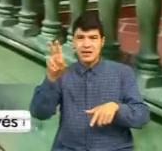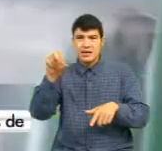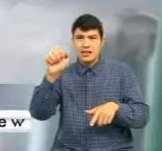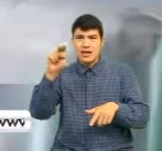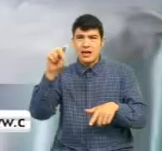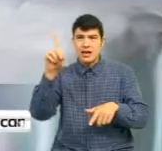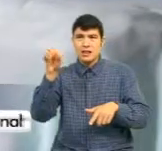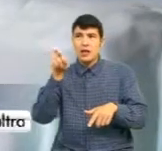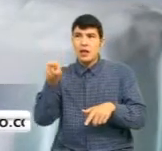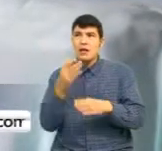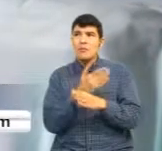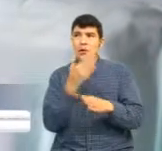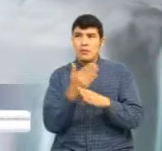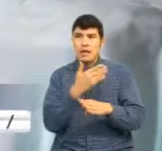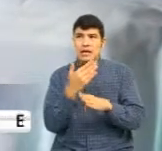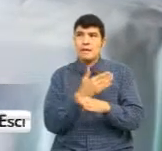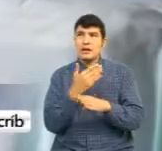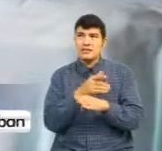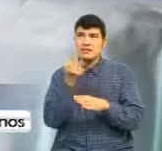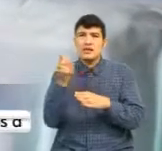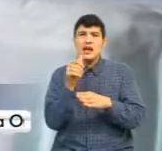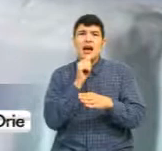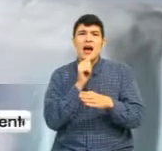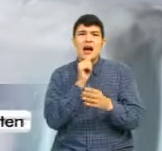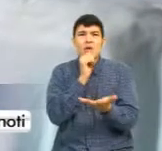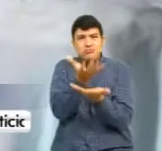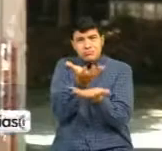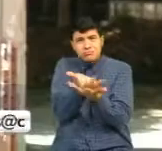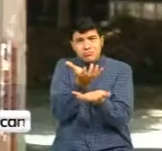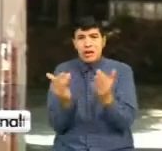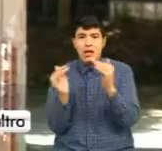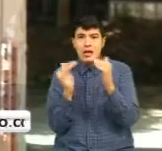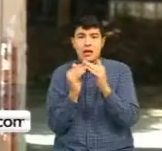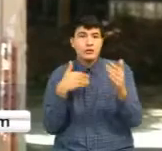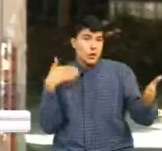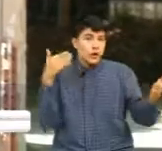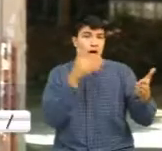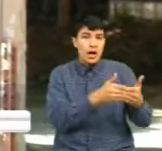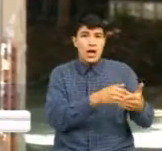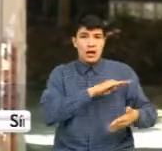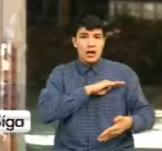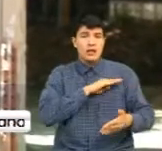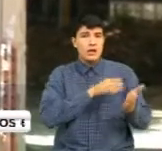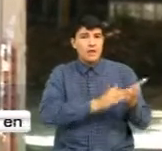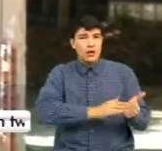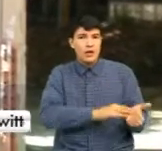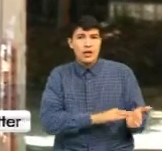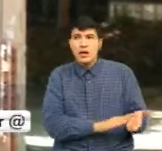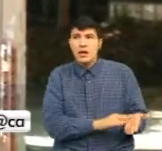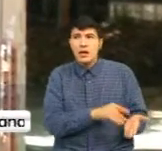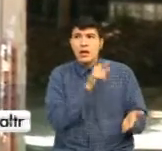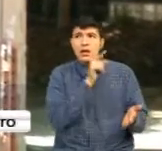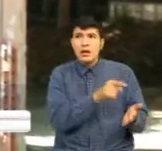viene presentando serios problemas de unidad lo denuncie ante la alcaldía de floridablanca y a raíz de eso se me